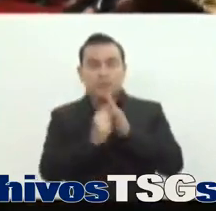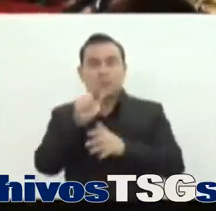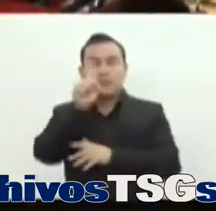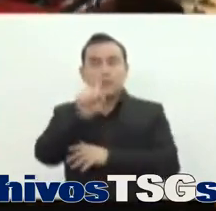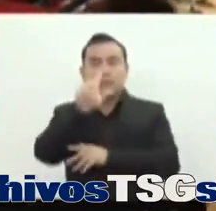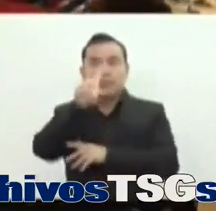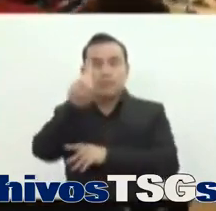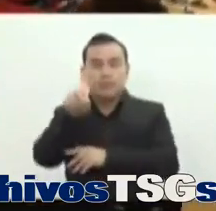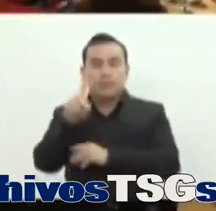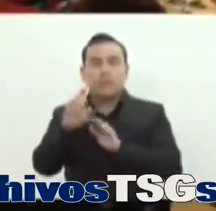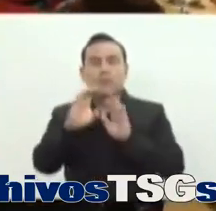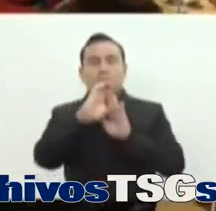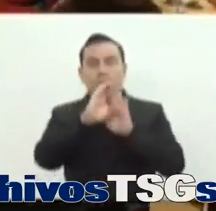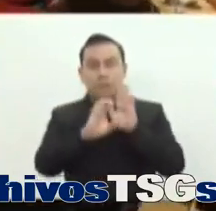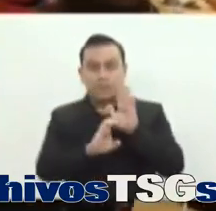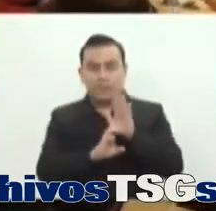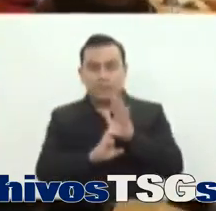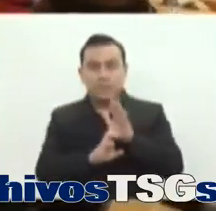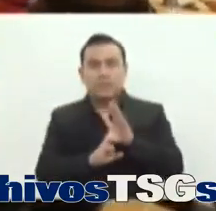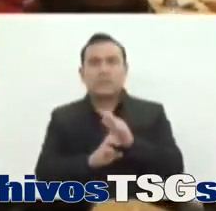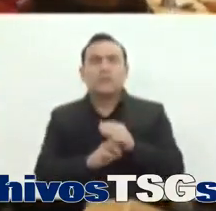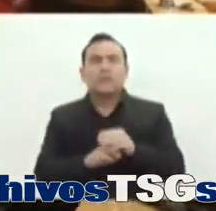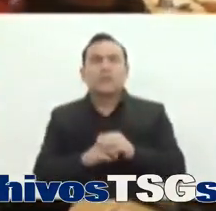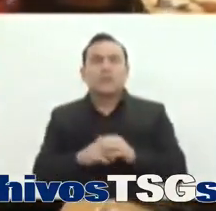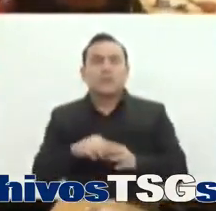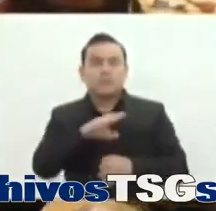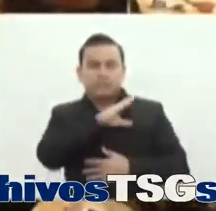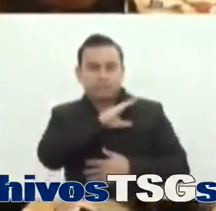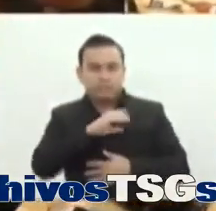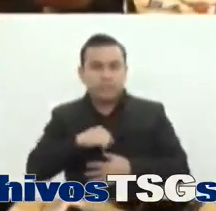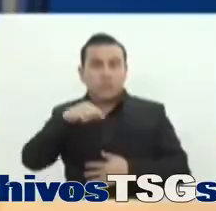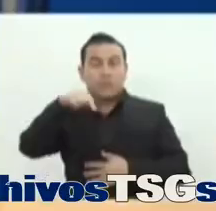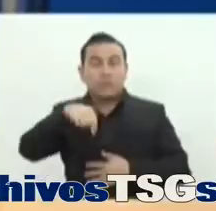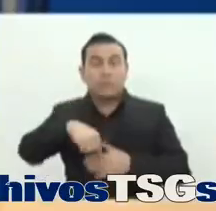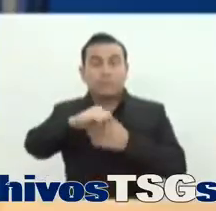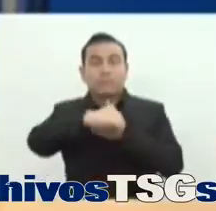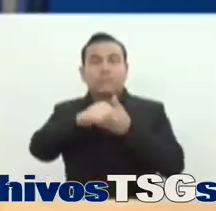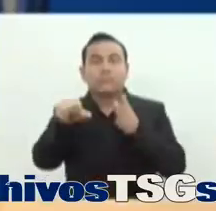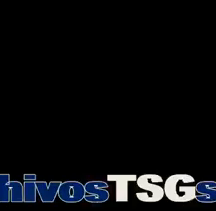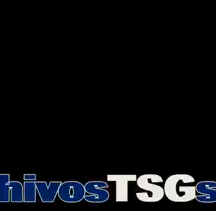131 de la Constitución de la República, corresponde a este órgano legislativo recibir la protección.